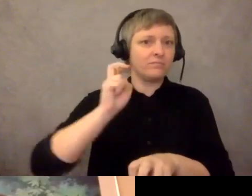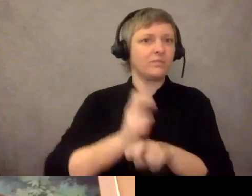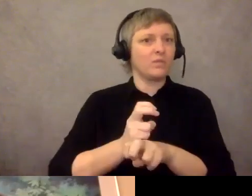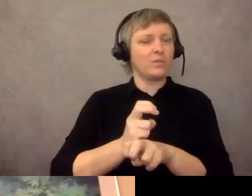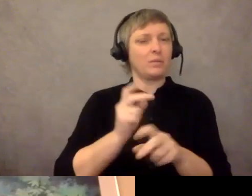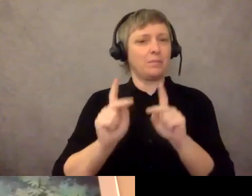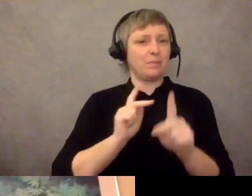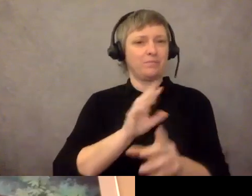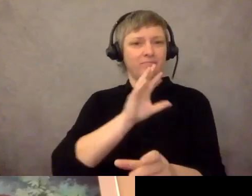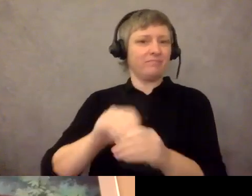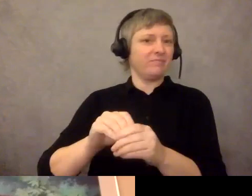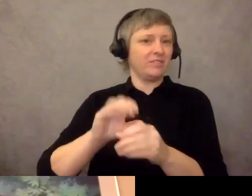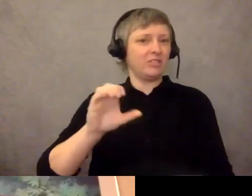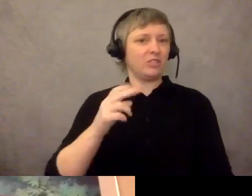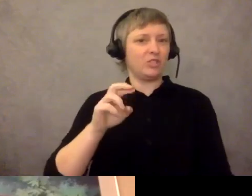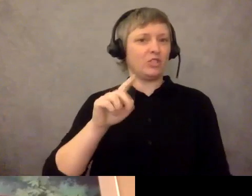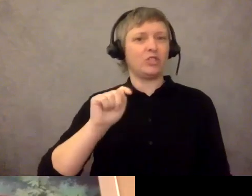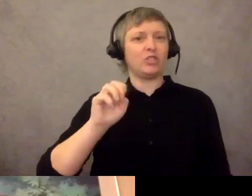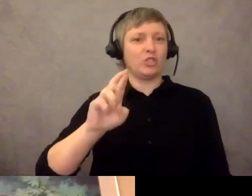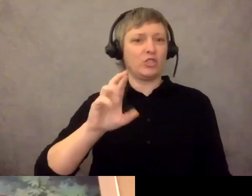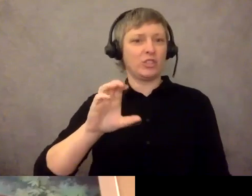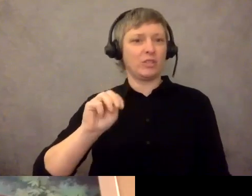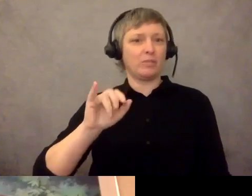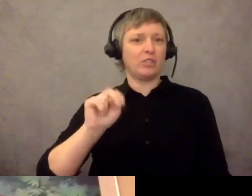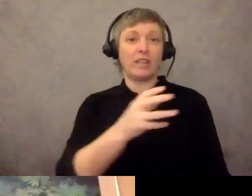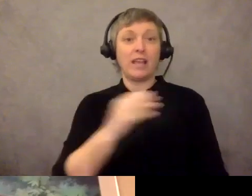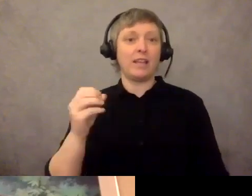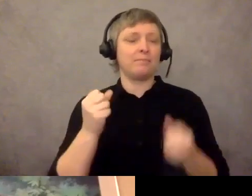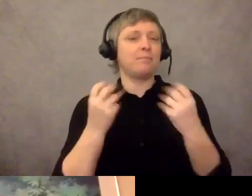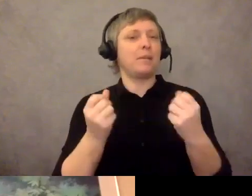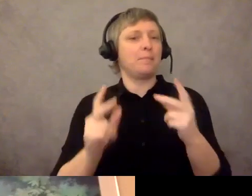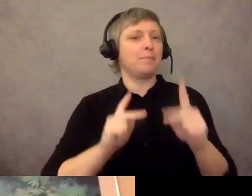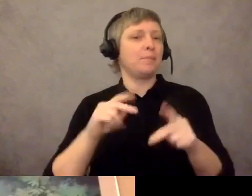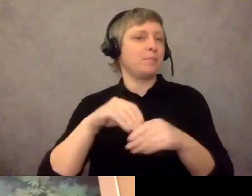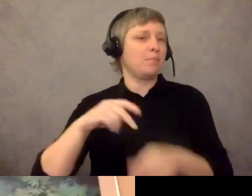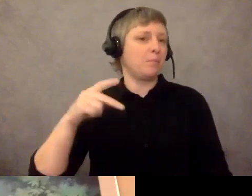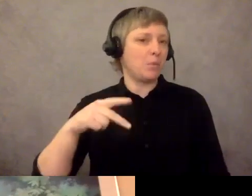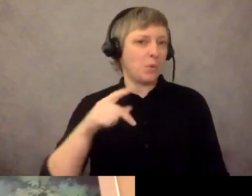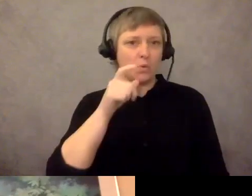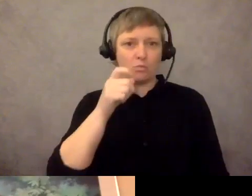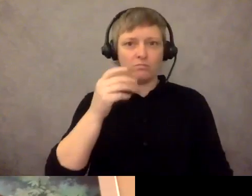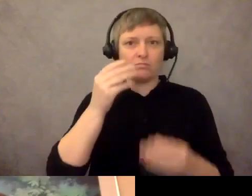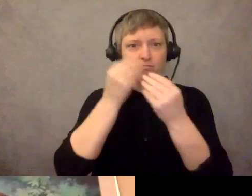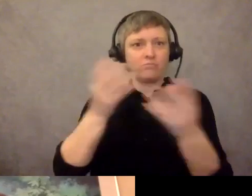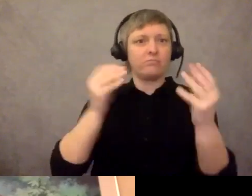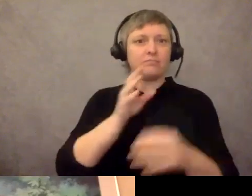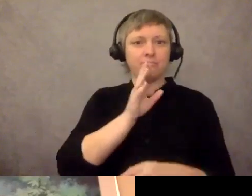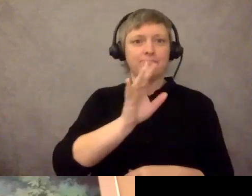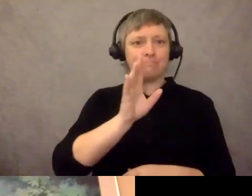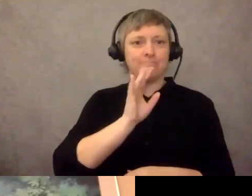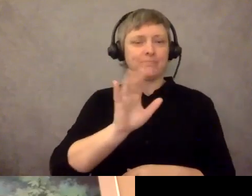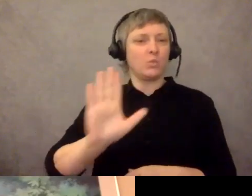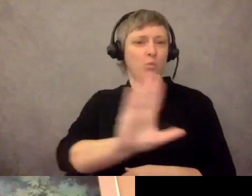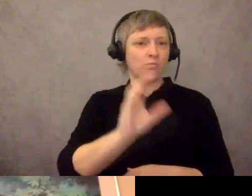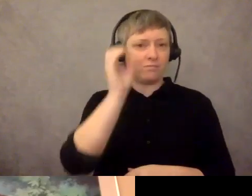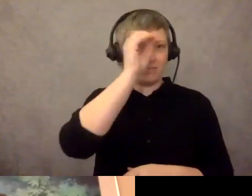de Portlanders que opinaron. Así que estoy muy agradecido por sus 2 años de esfuerzo y